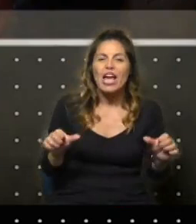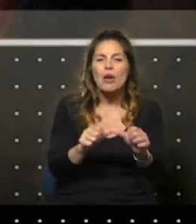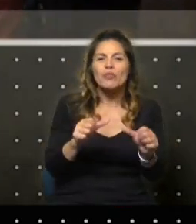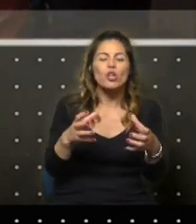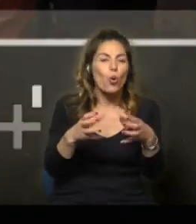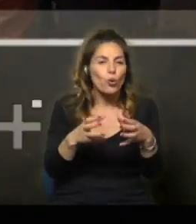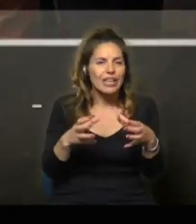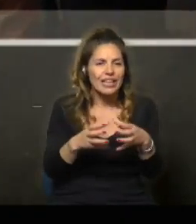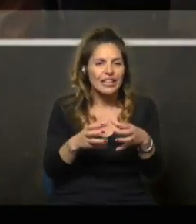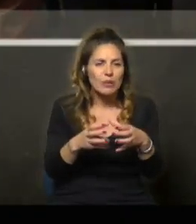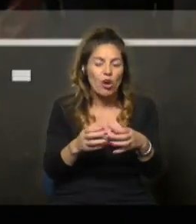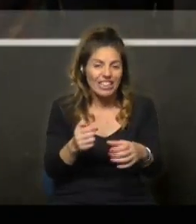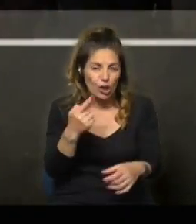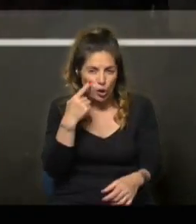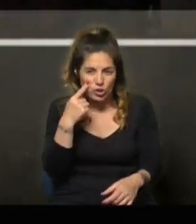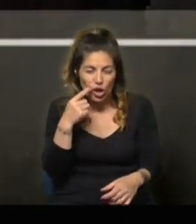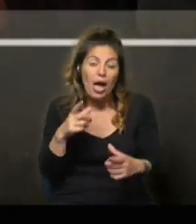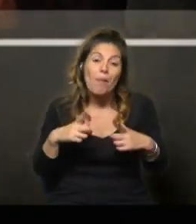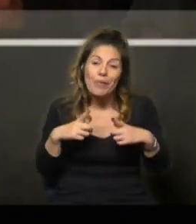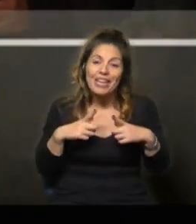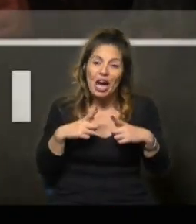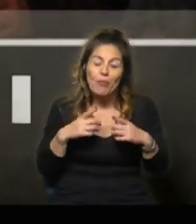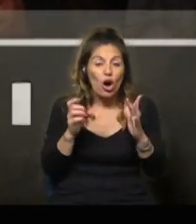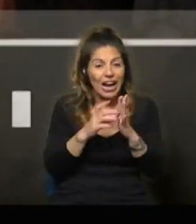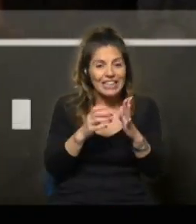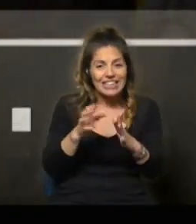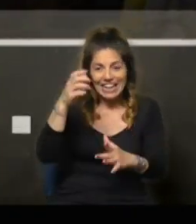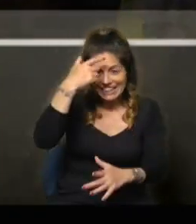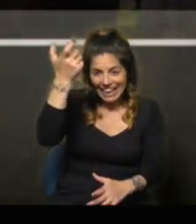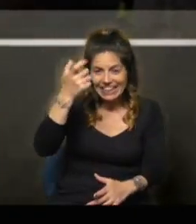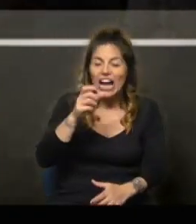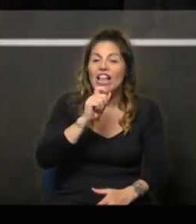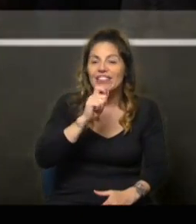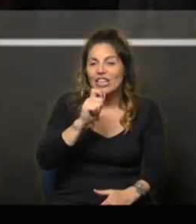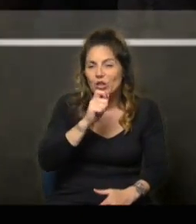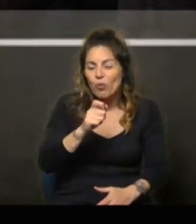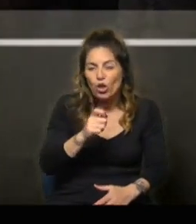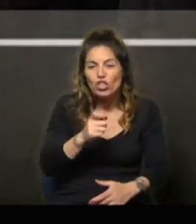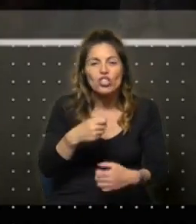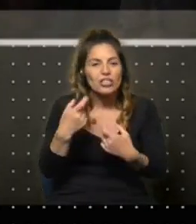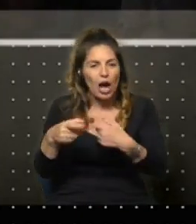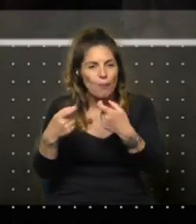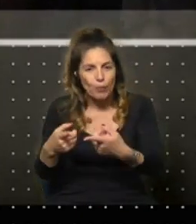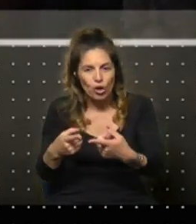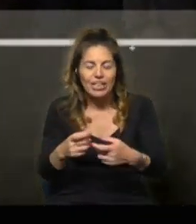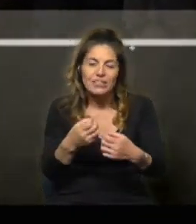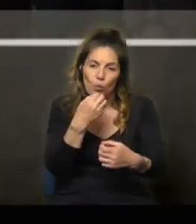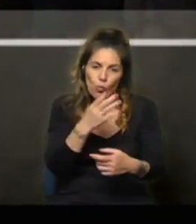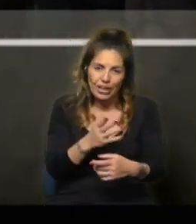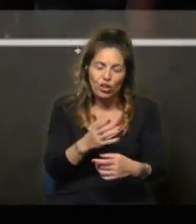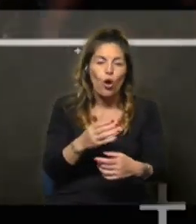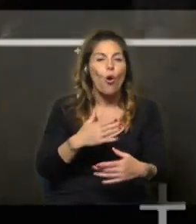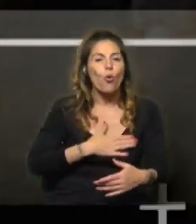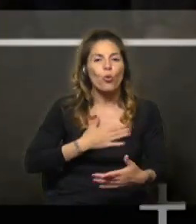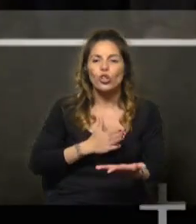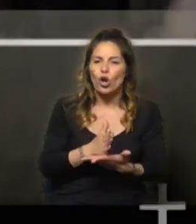un equipo recién conociéndonos Así que Esperamos que tanto la calidad técnica como de los testimonios y los aportes hayan sido de utilidad como